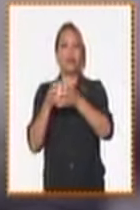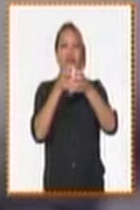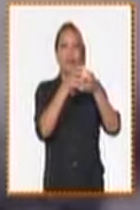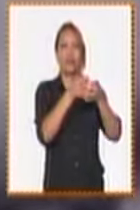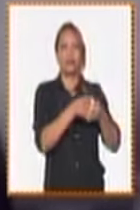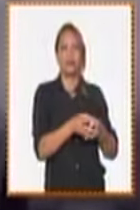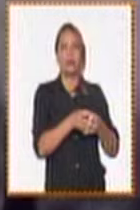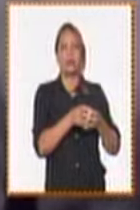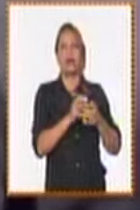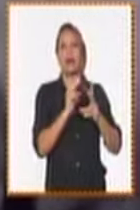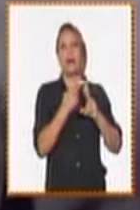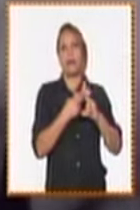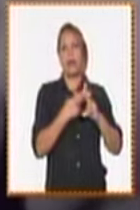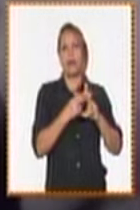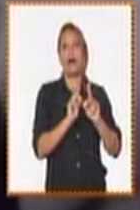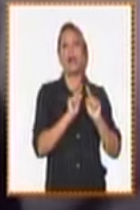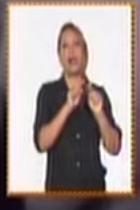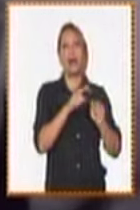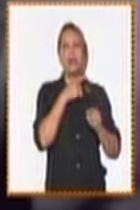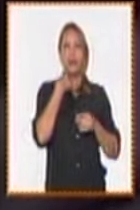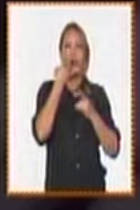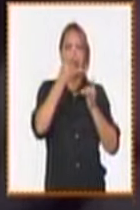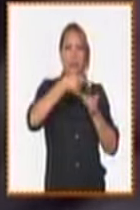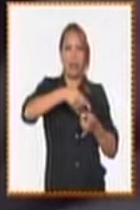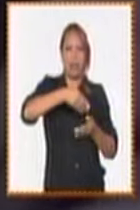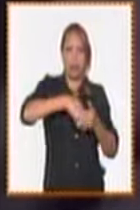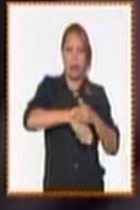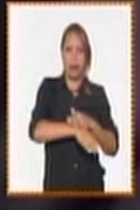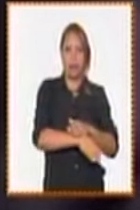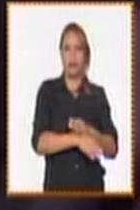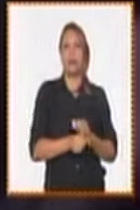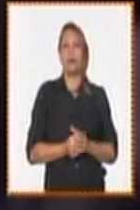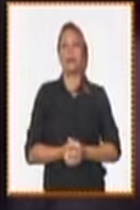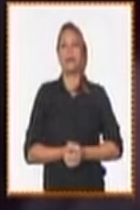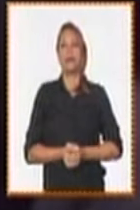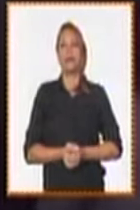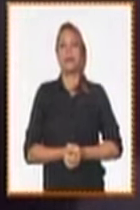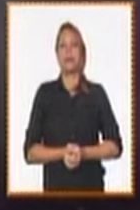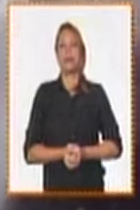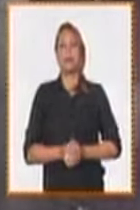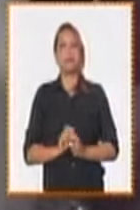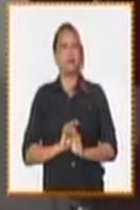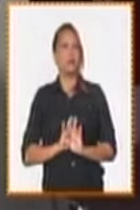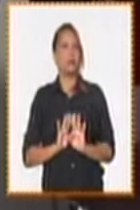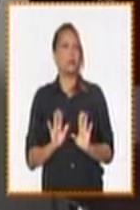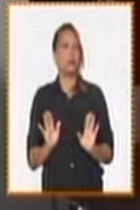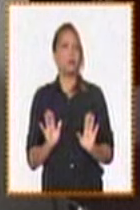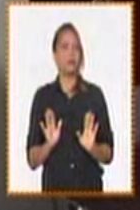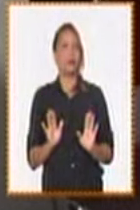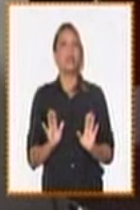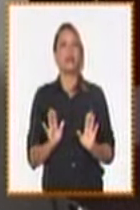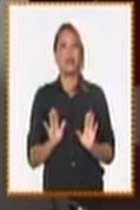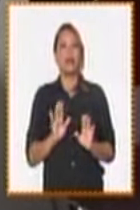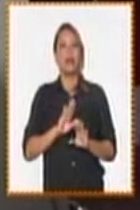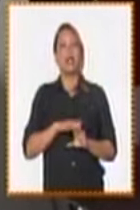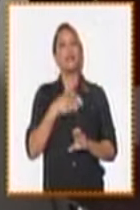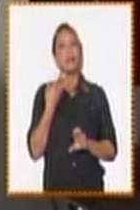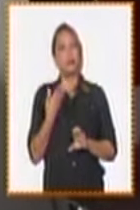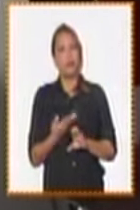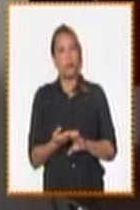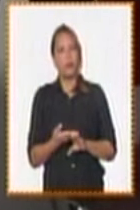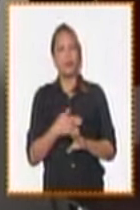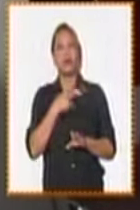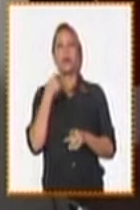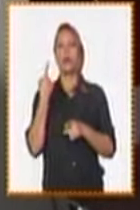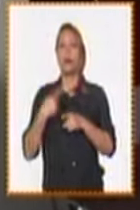sepultura. Esa leyenda quedó ahí. Y después otros historiadores